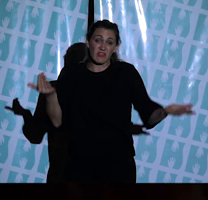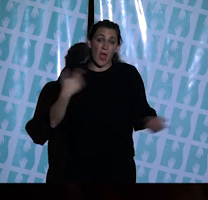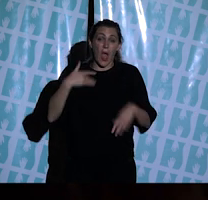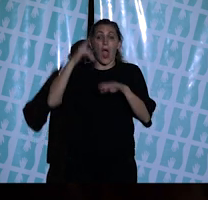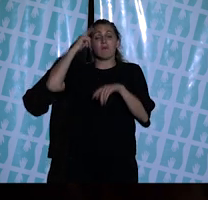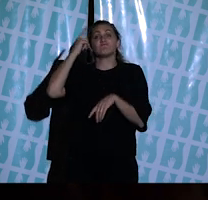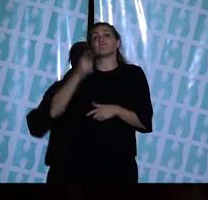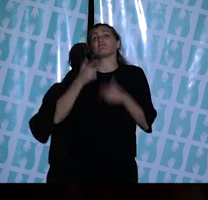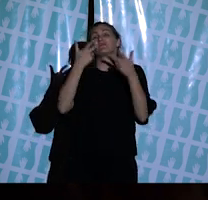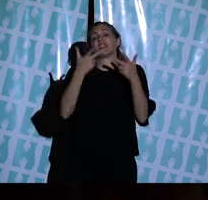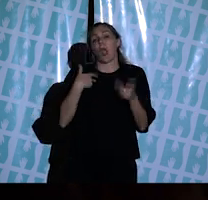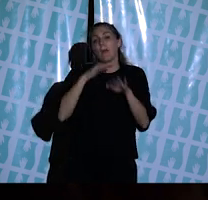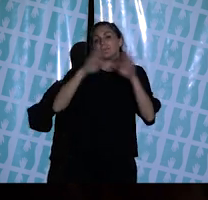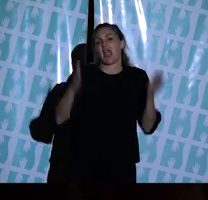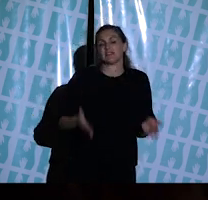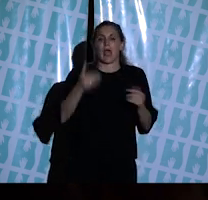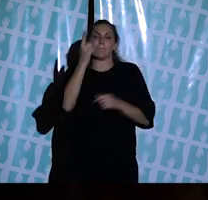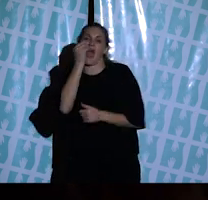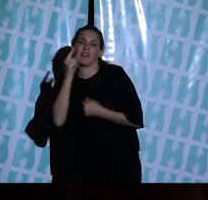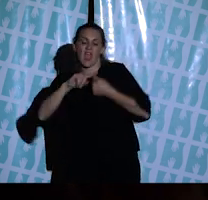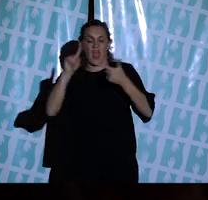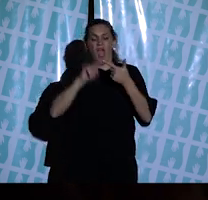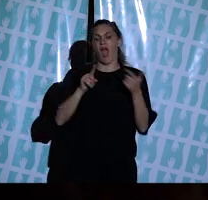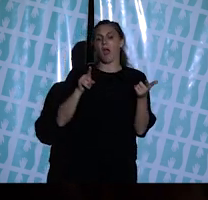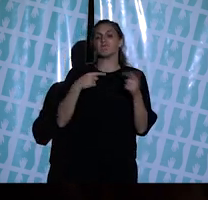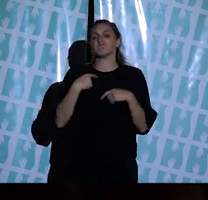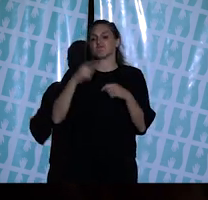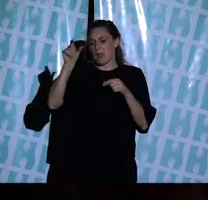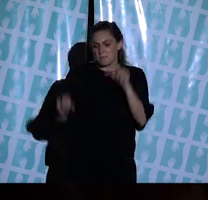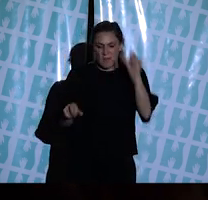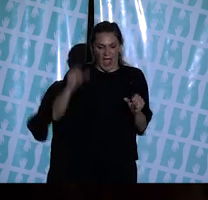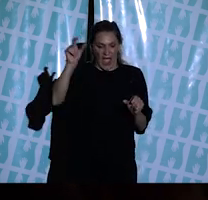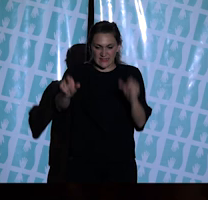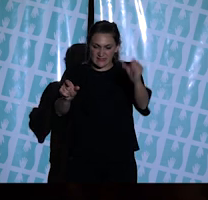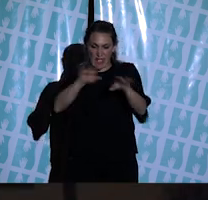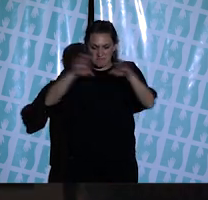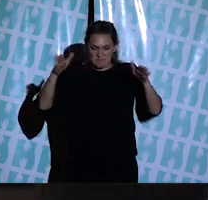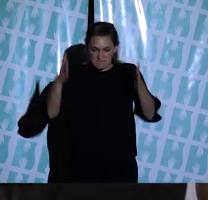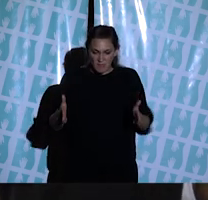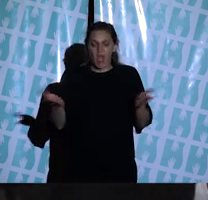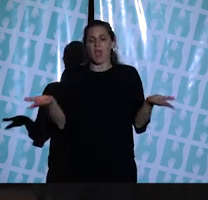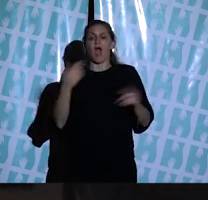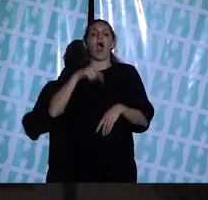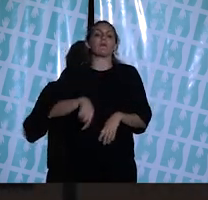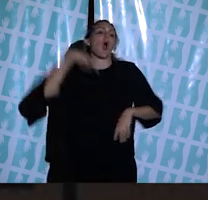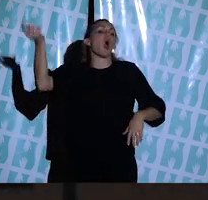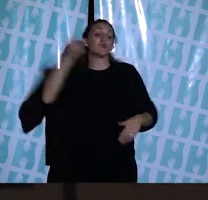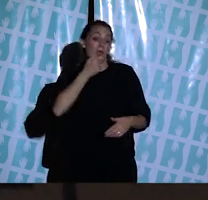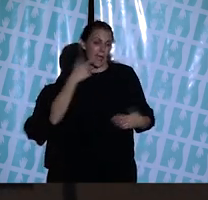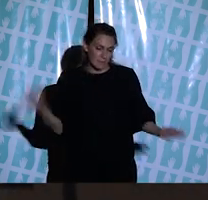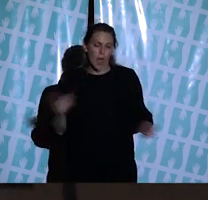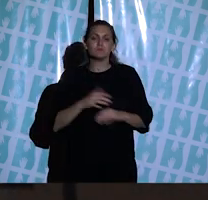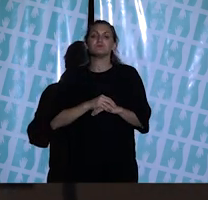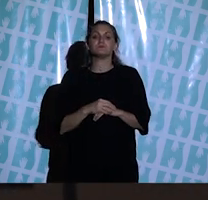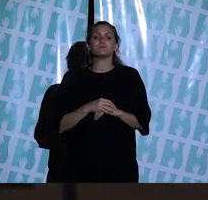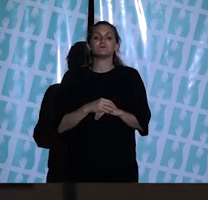mesa, madera, patas y bueno, le voy a hacer otro ejemplo más sencillo. Si